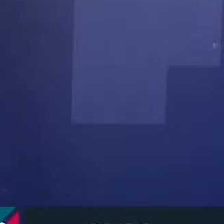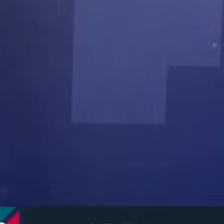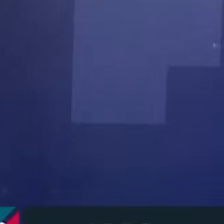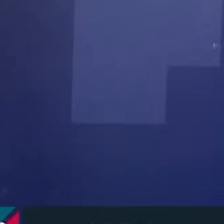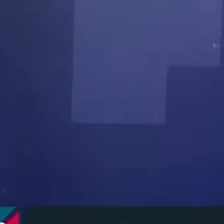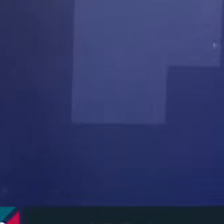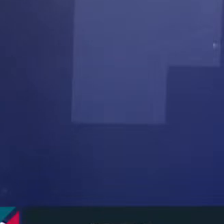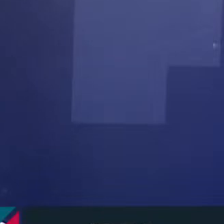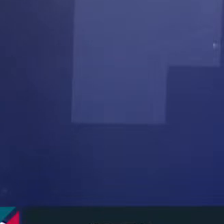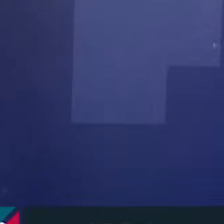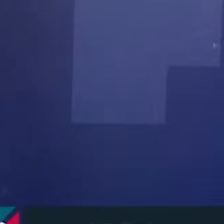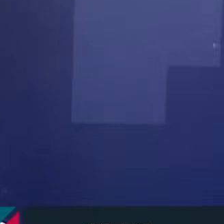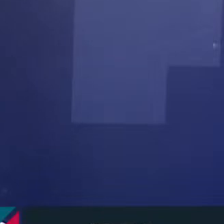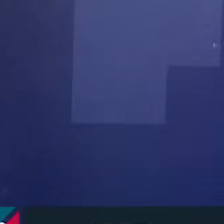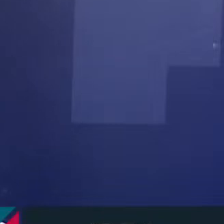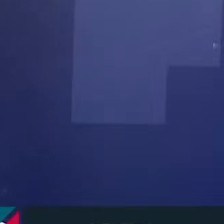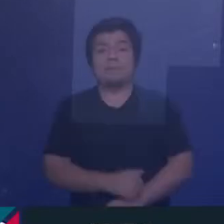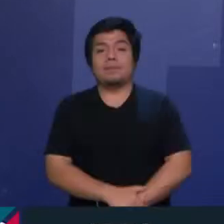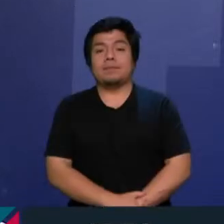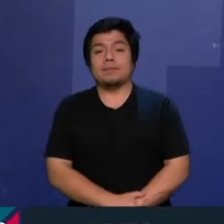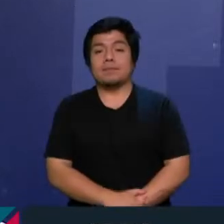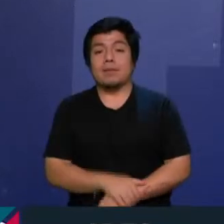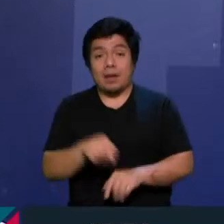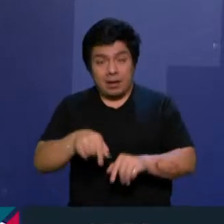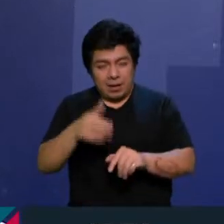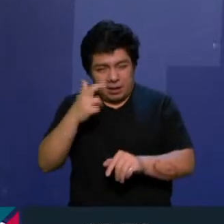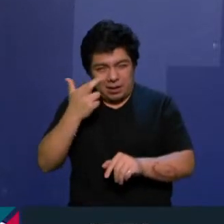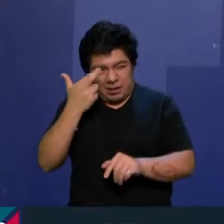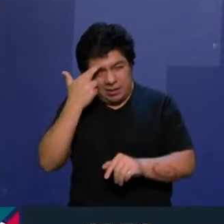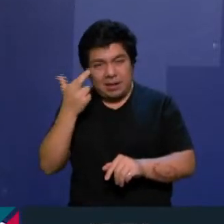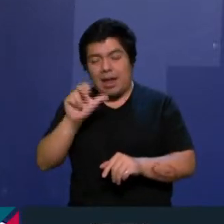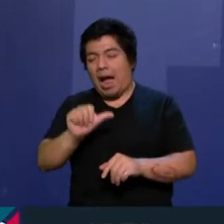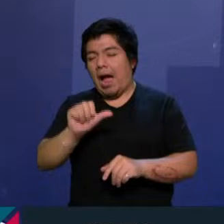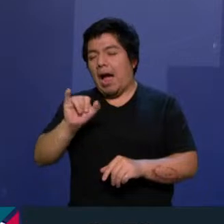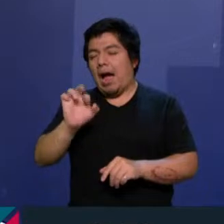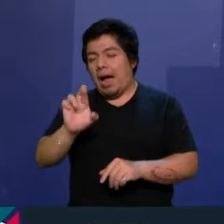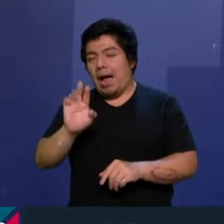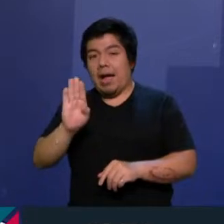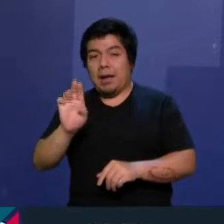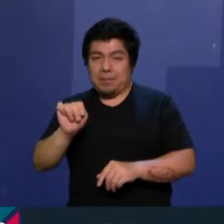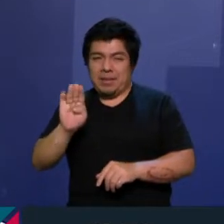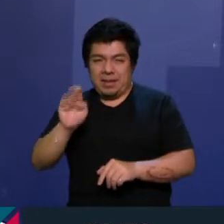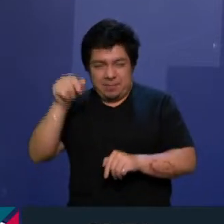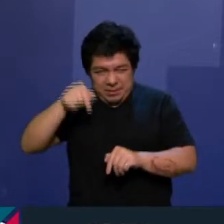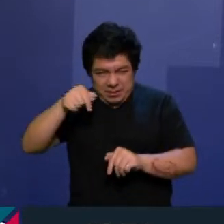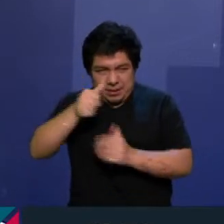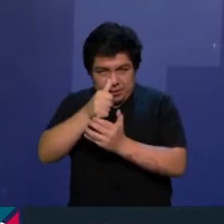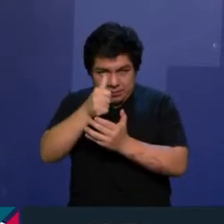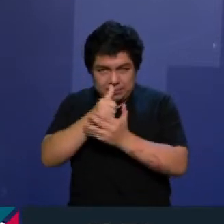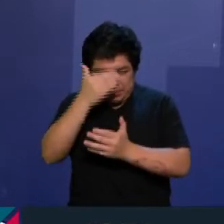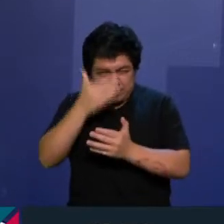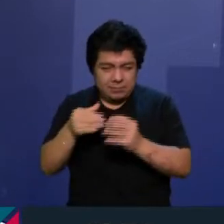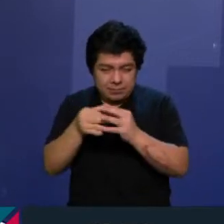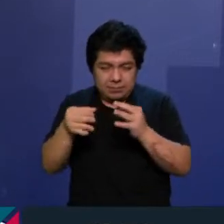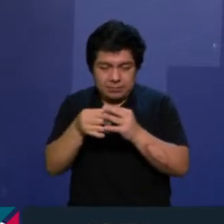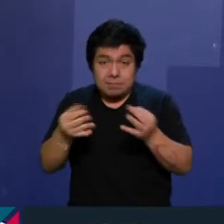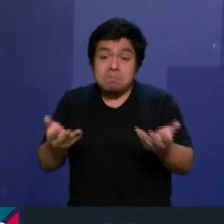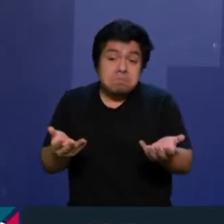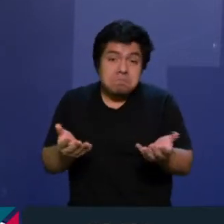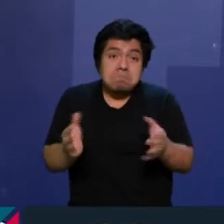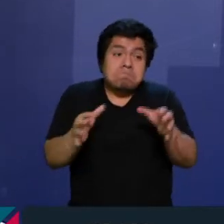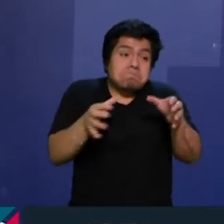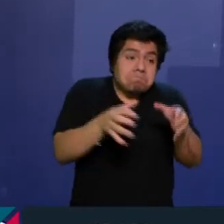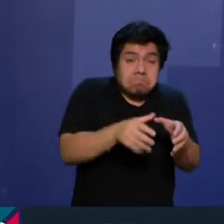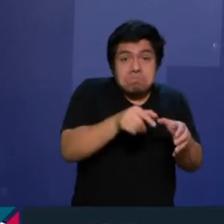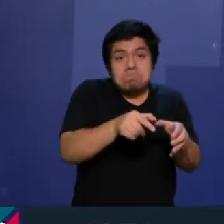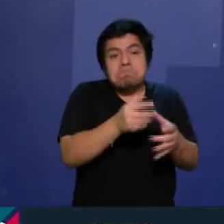Ya se lo adelantaba al inicio de este espacio sobre la situación de los Airbnb aquí en la Ciudad de México, que pues por un